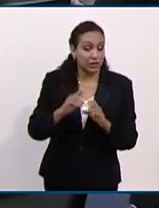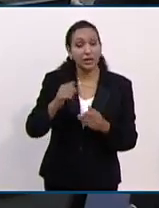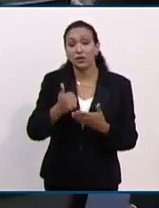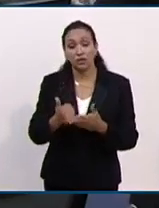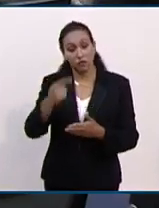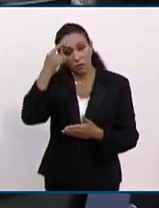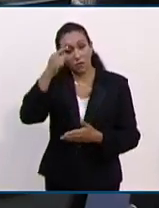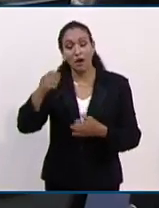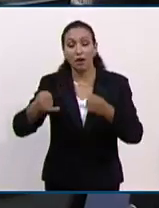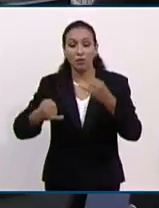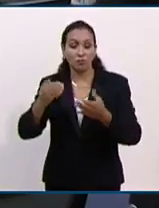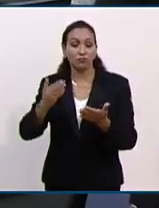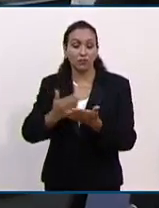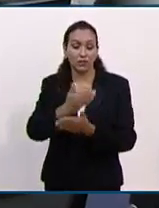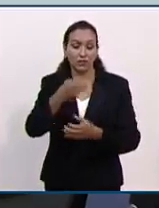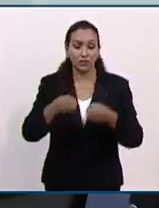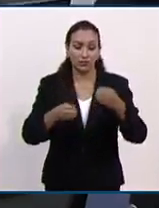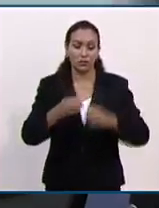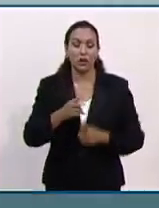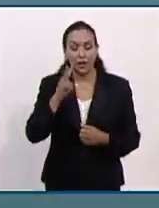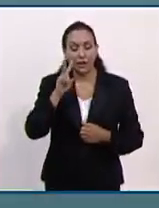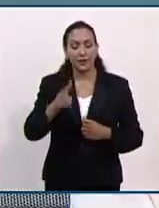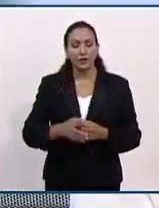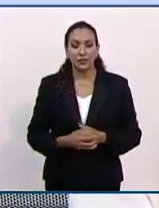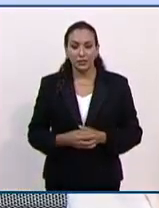de justicia. Escuchemos.